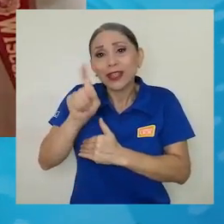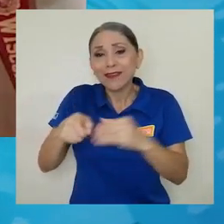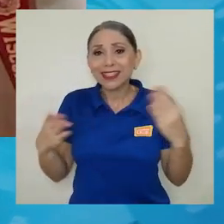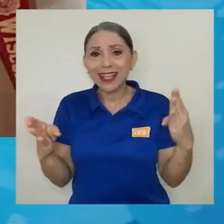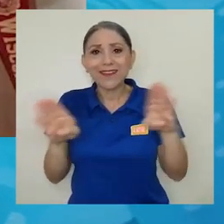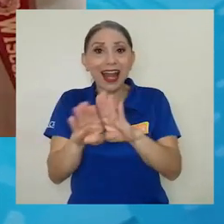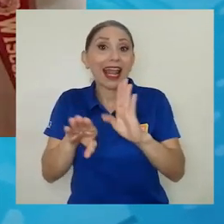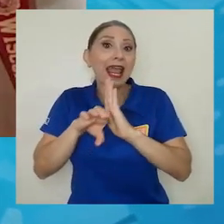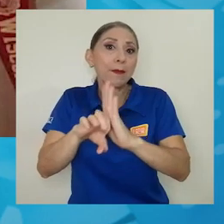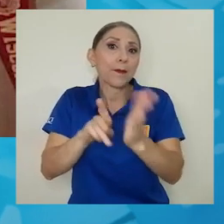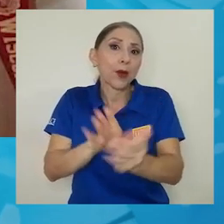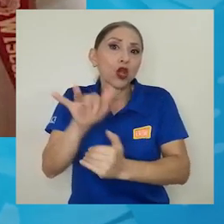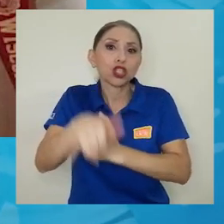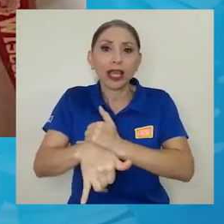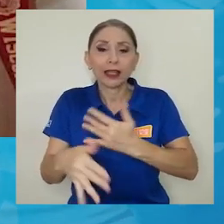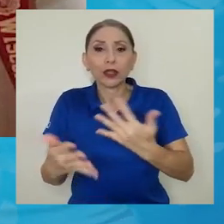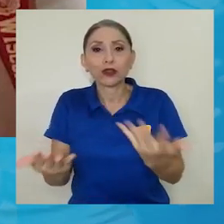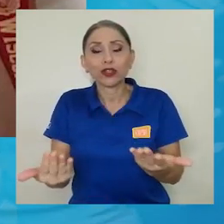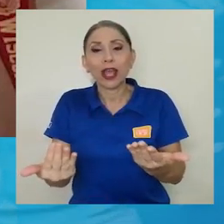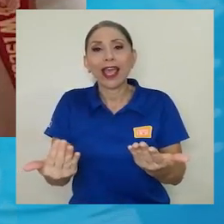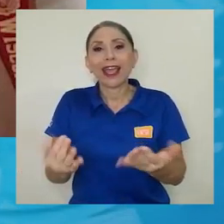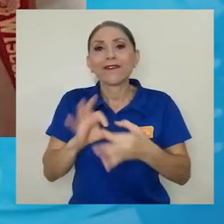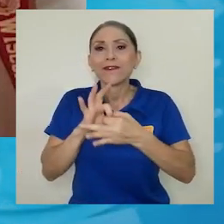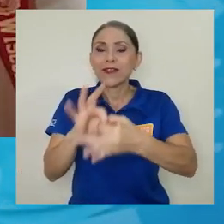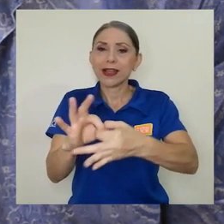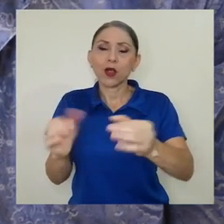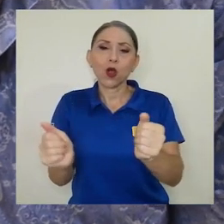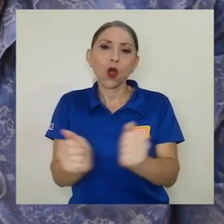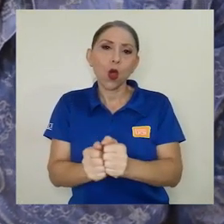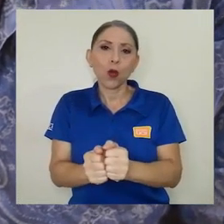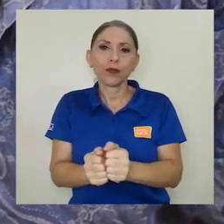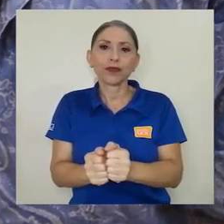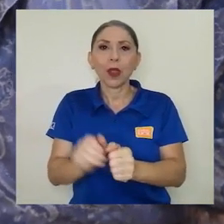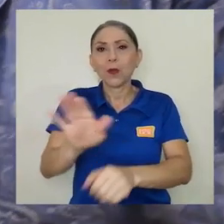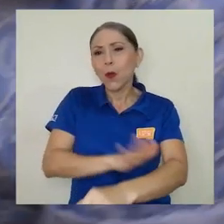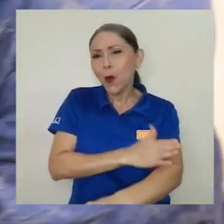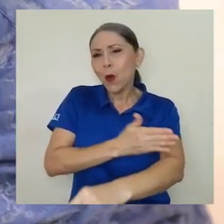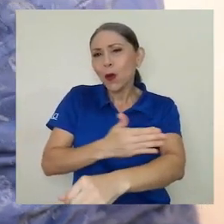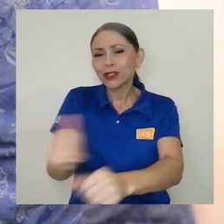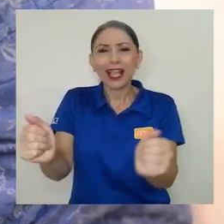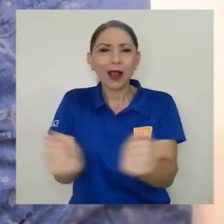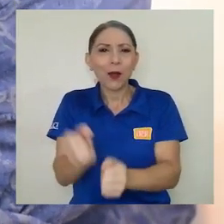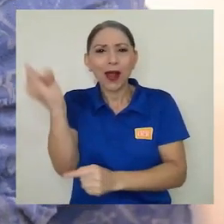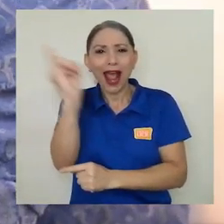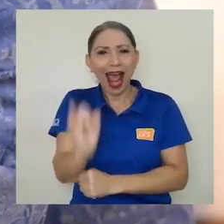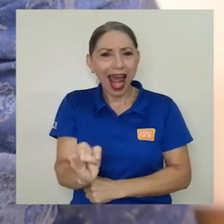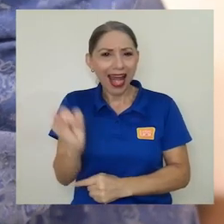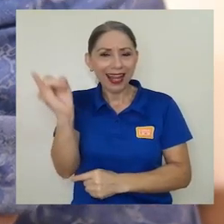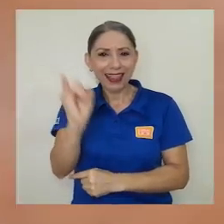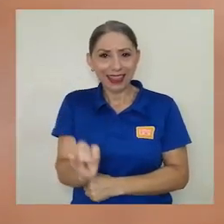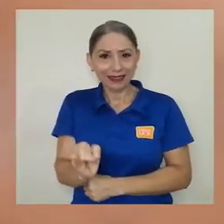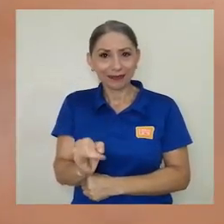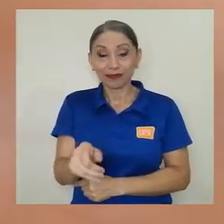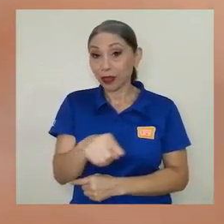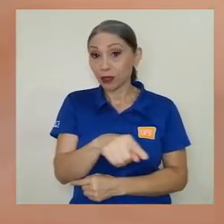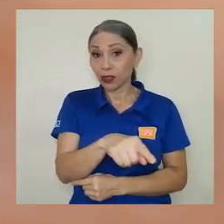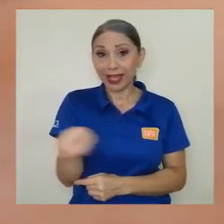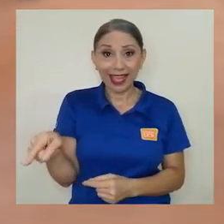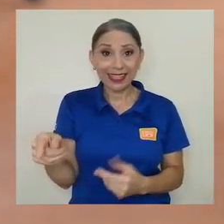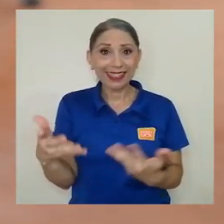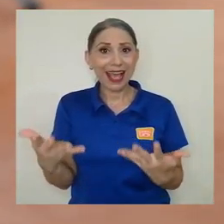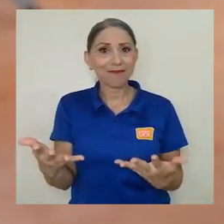cerrar. Caso de proyectos, por ejemplo, que tienen que ver con música, con arte, donde esa